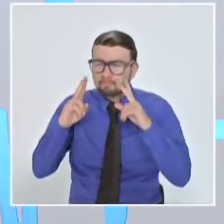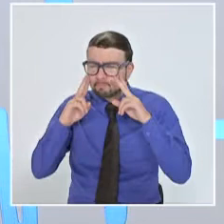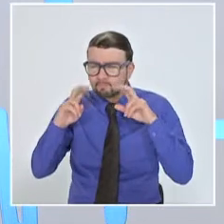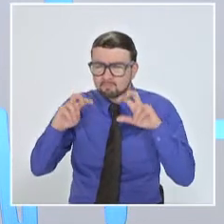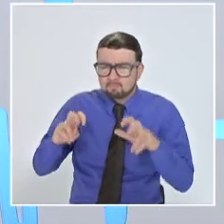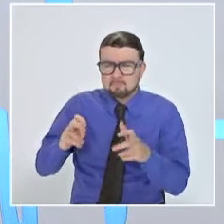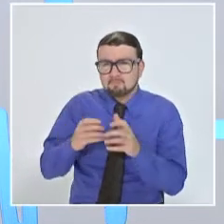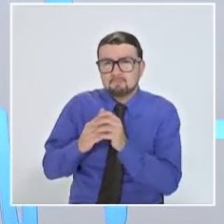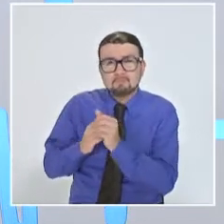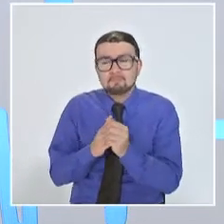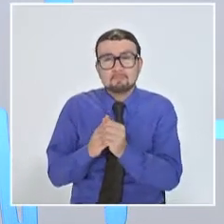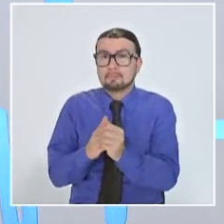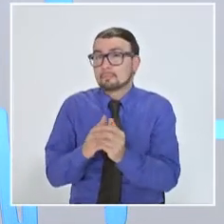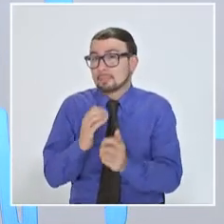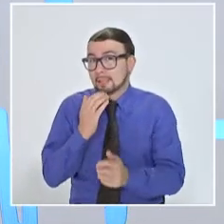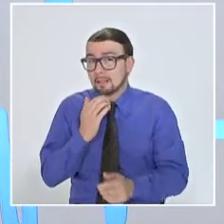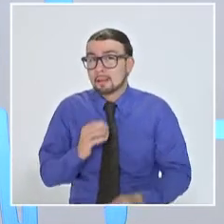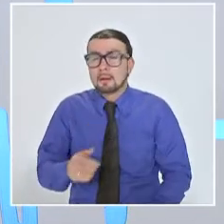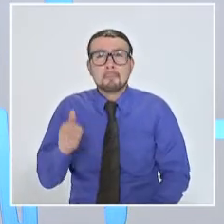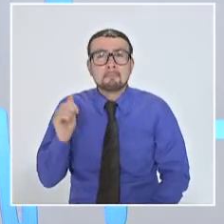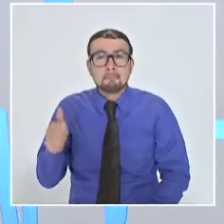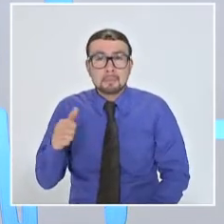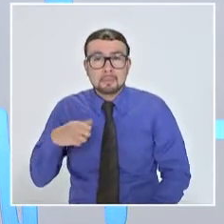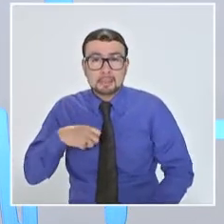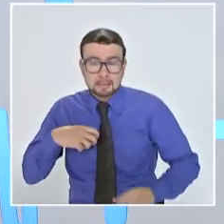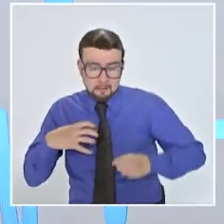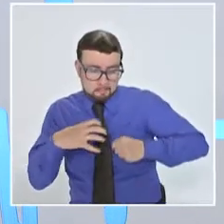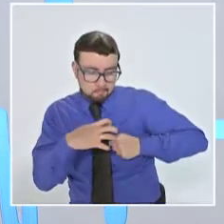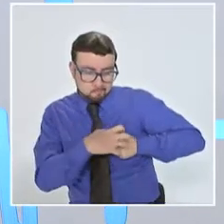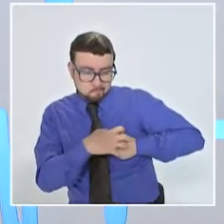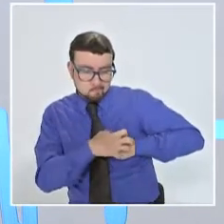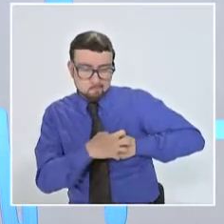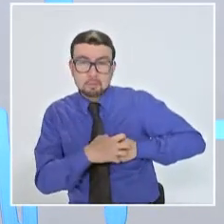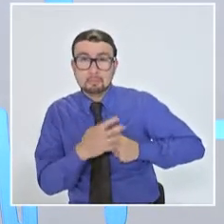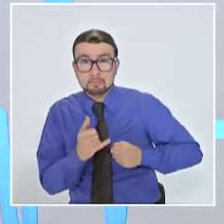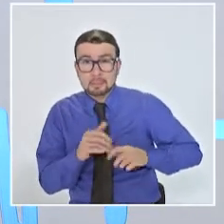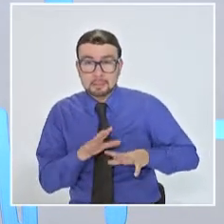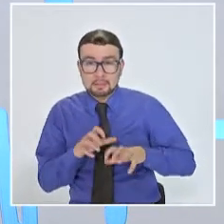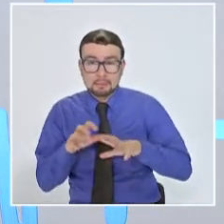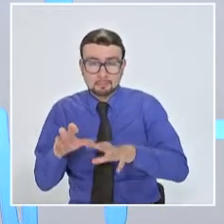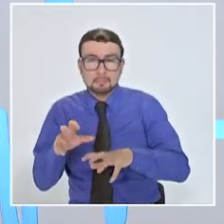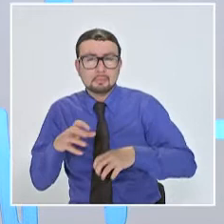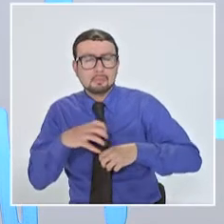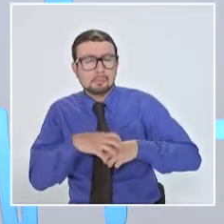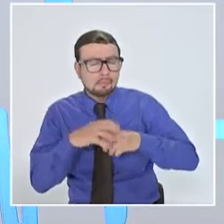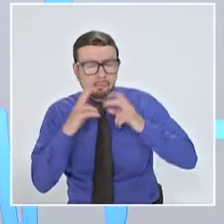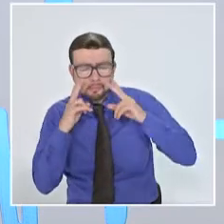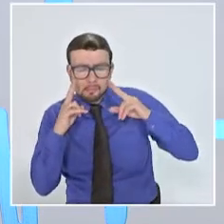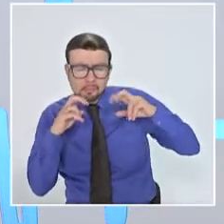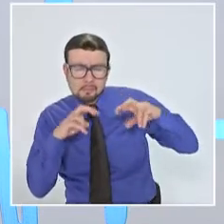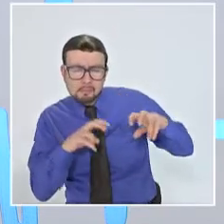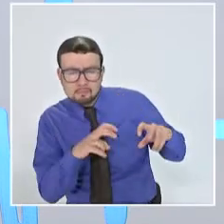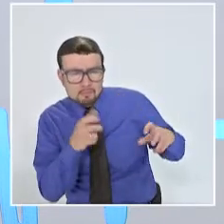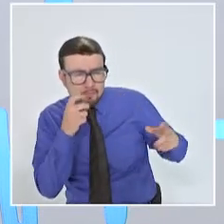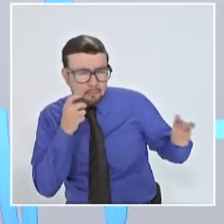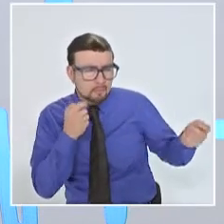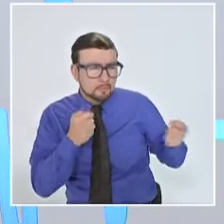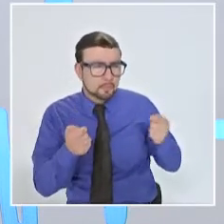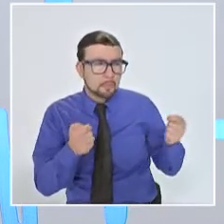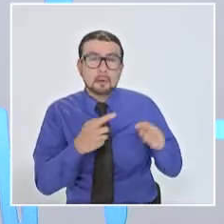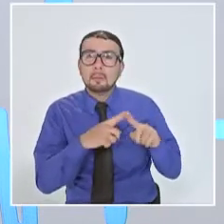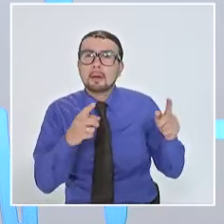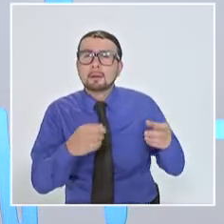orientándonos, cuando una persona tiene una masa, hacemos un enfoque que se llama triple test, pero para hablar específicamente de lo que